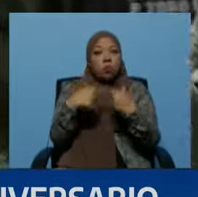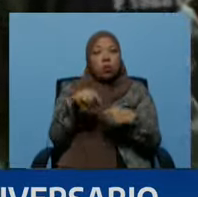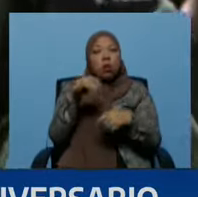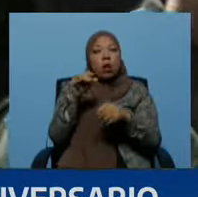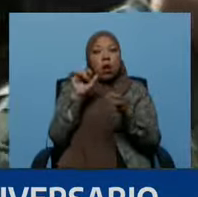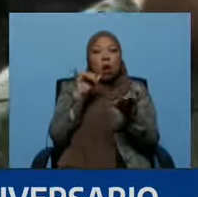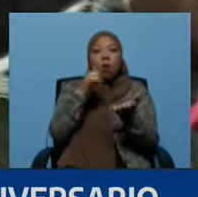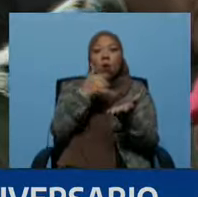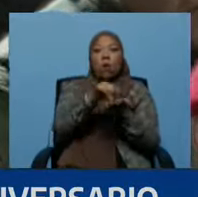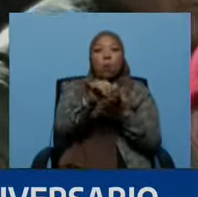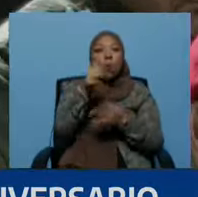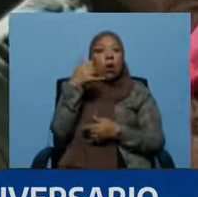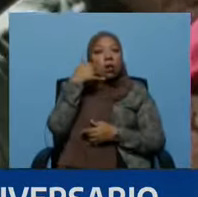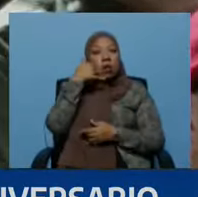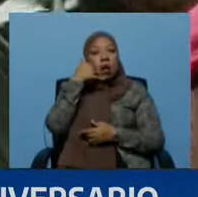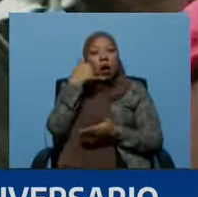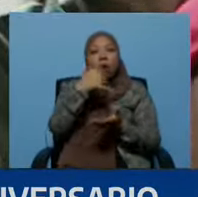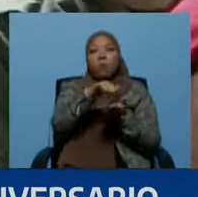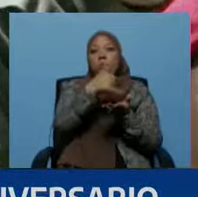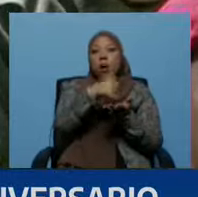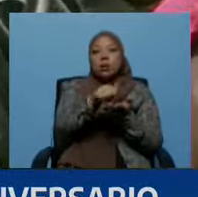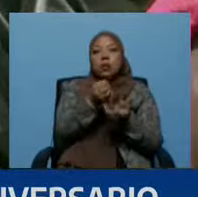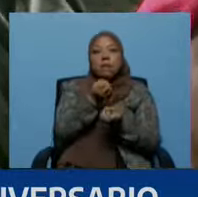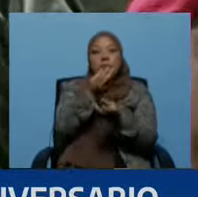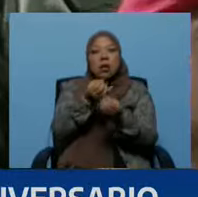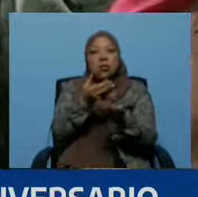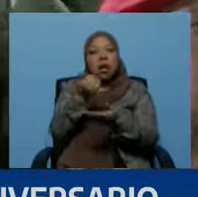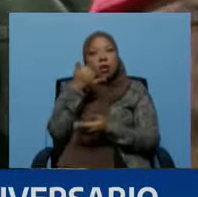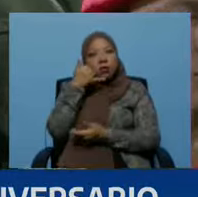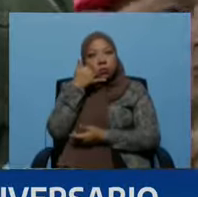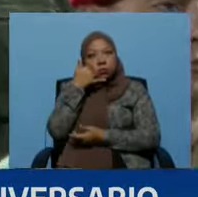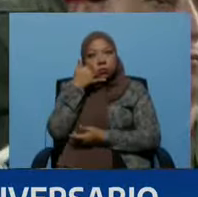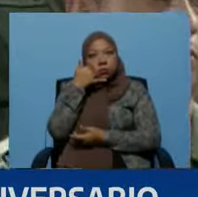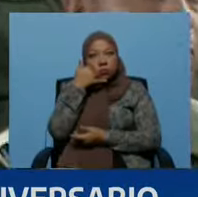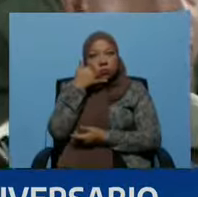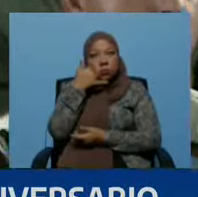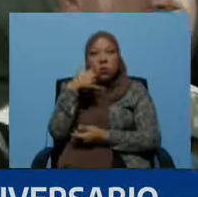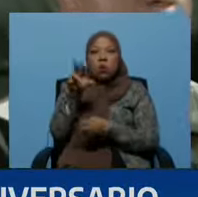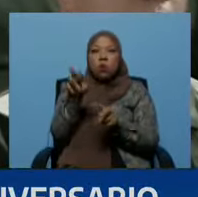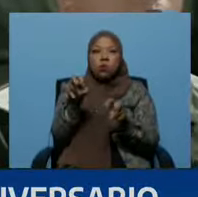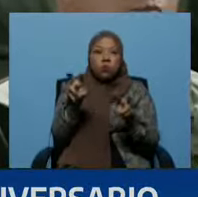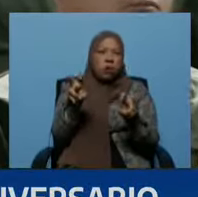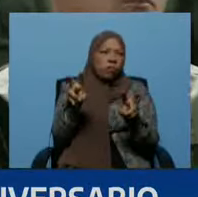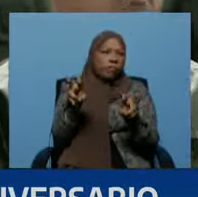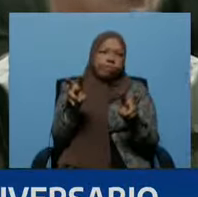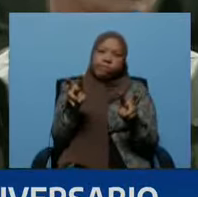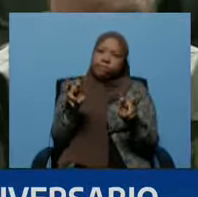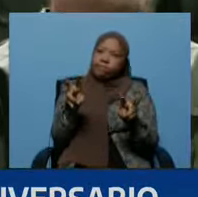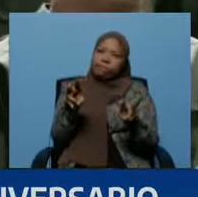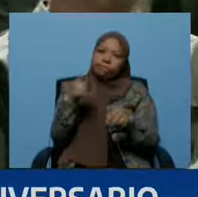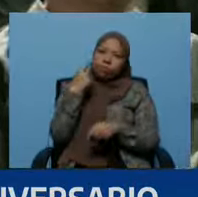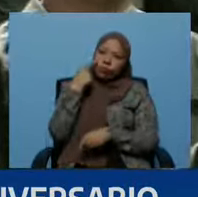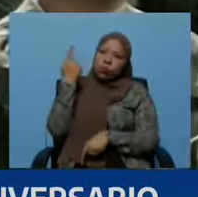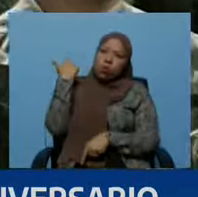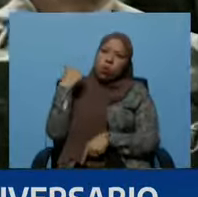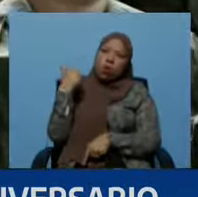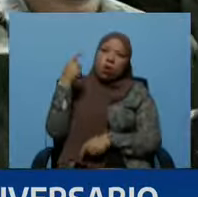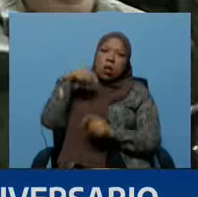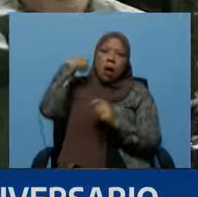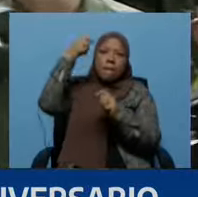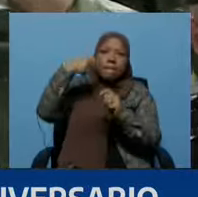WhatsApp, llamadas, mensajes, nada nuevo que no hayamos visto en las otras